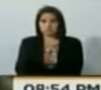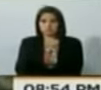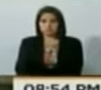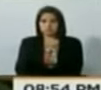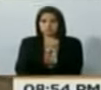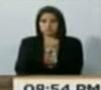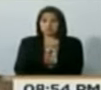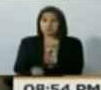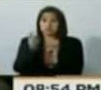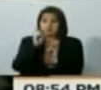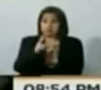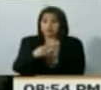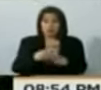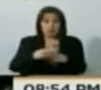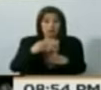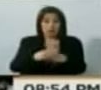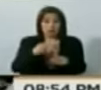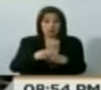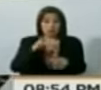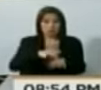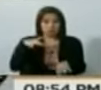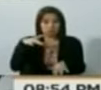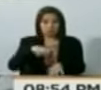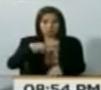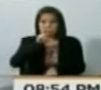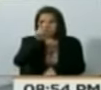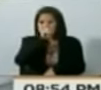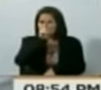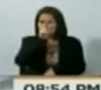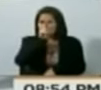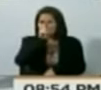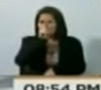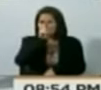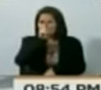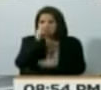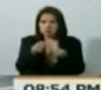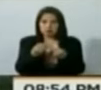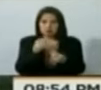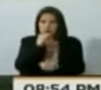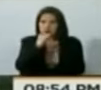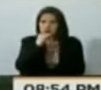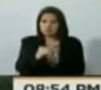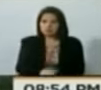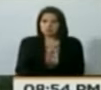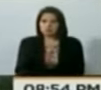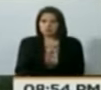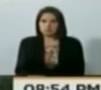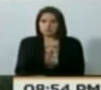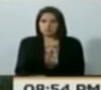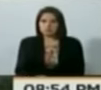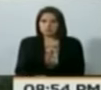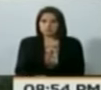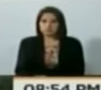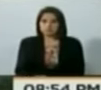riesgo más grande está aquí en Venezuela. Fíjense esto, que es la información, que esto está, se los garantizo. El mazo,